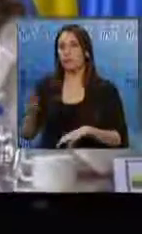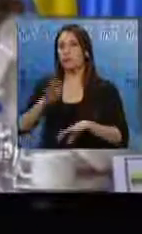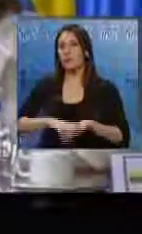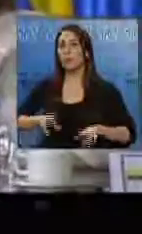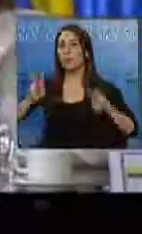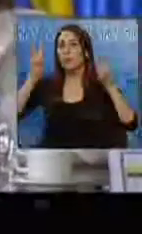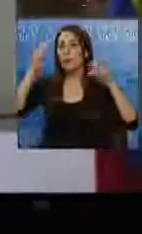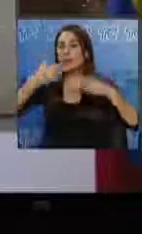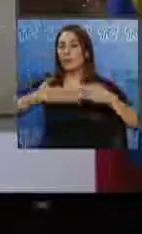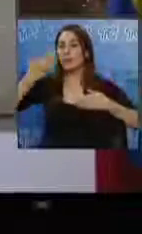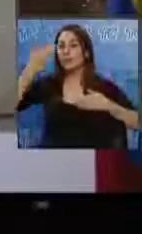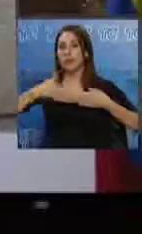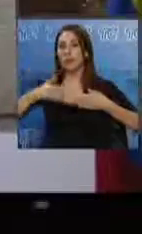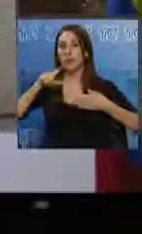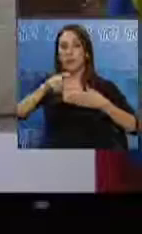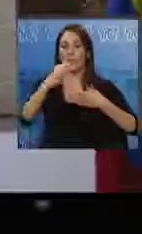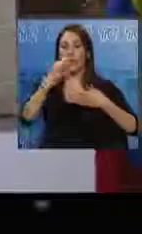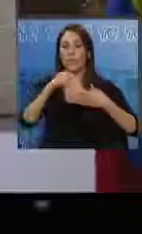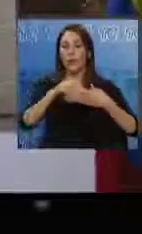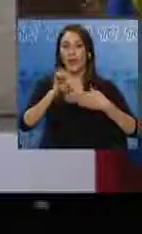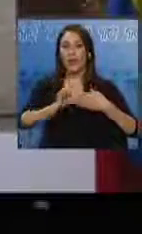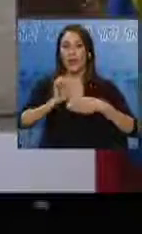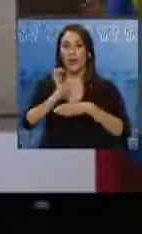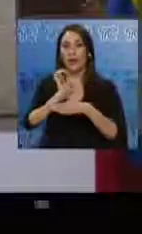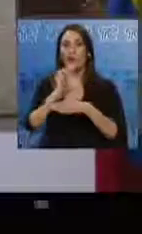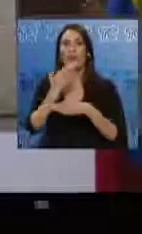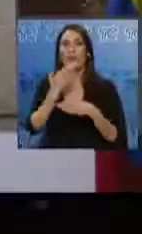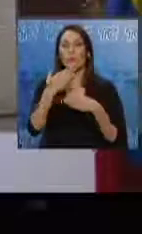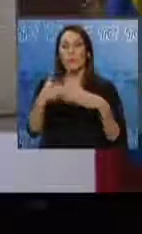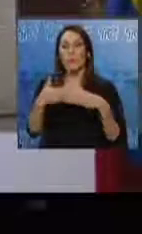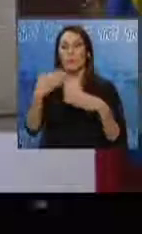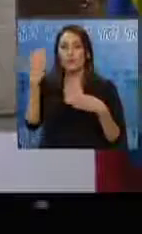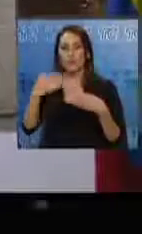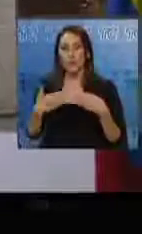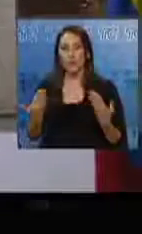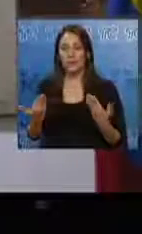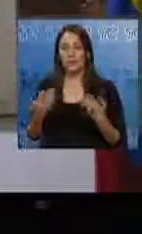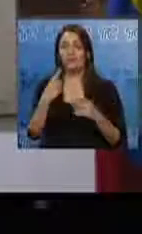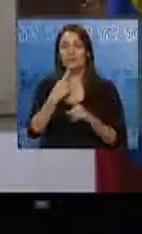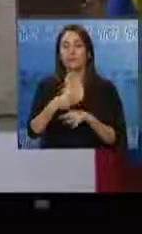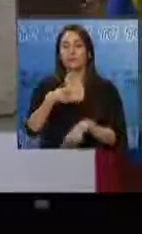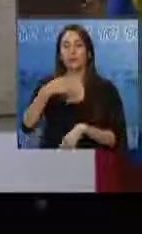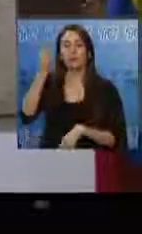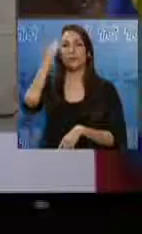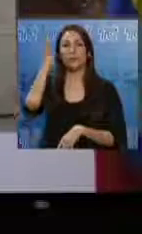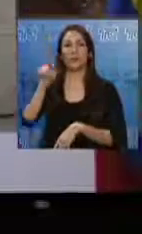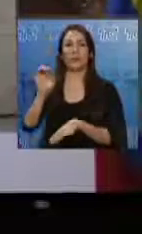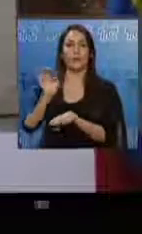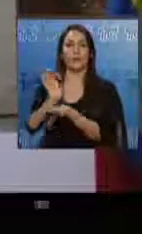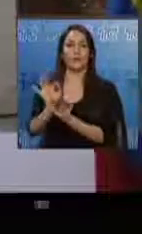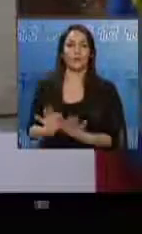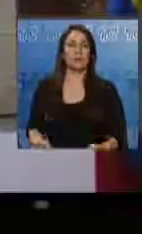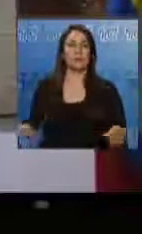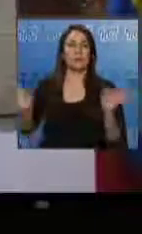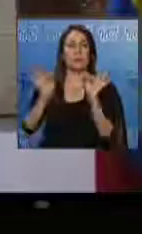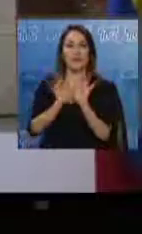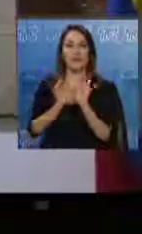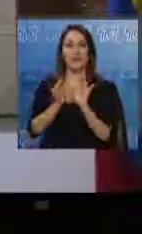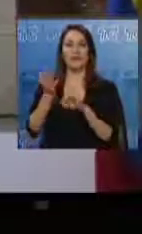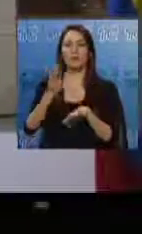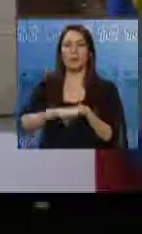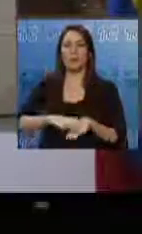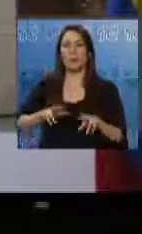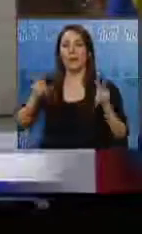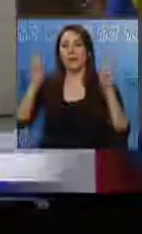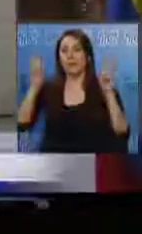a la frontera común. Queríamos tocar dos temas que para Colombia, yo sé que para Ecuador son importantes. Uno es el